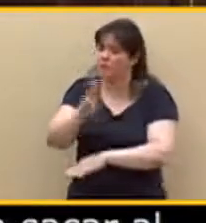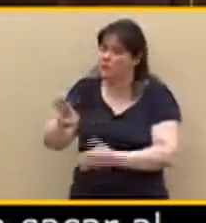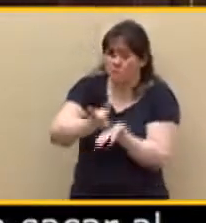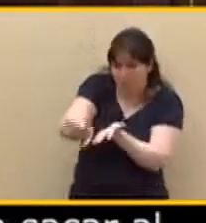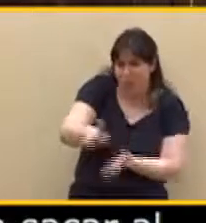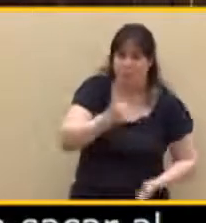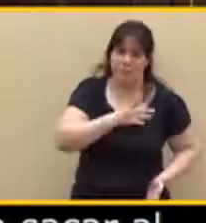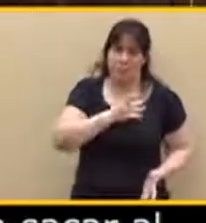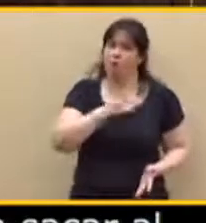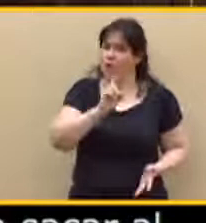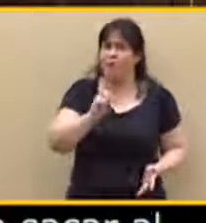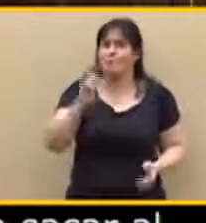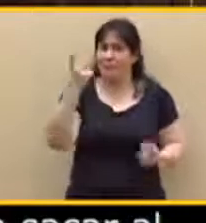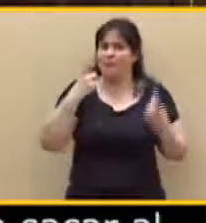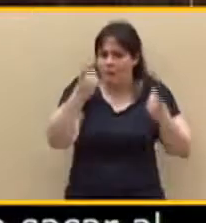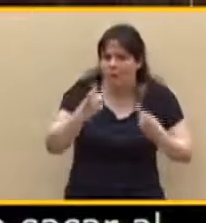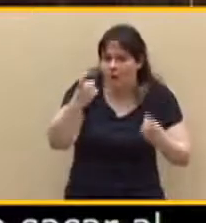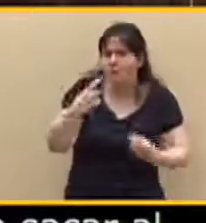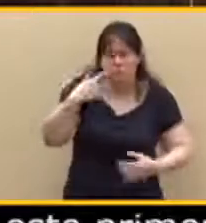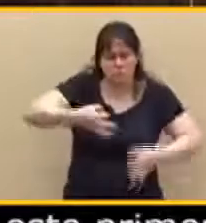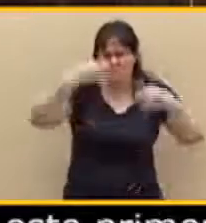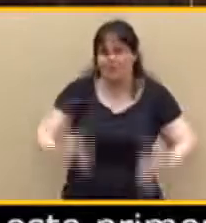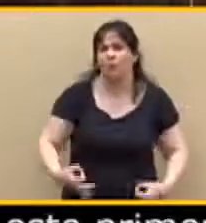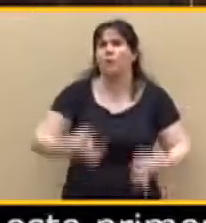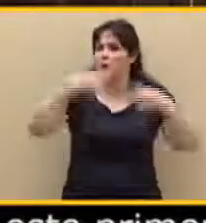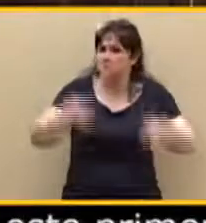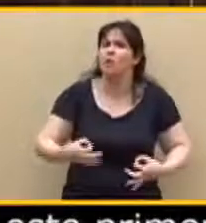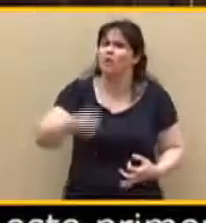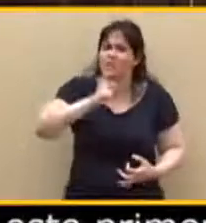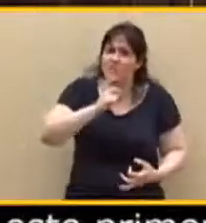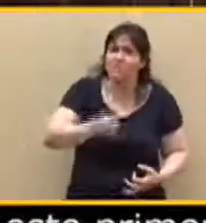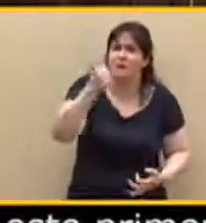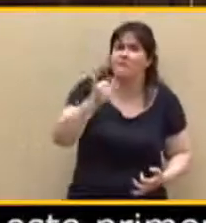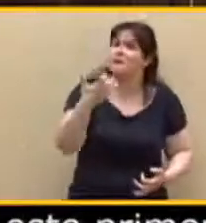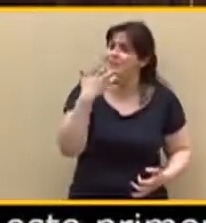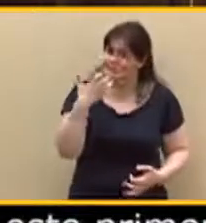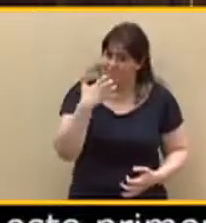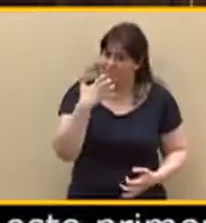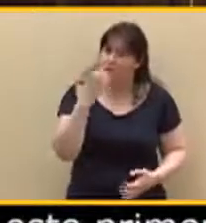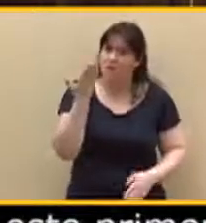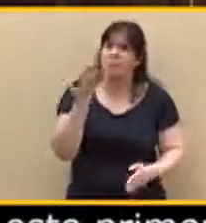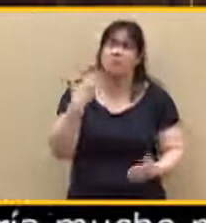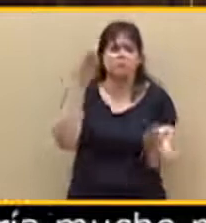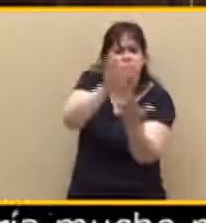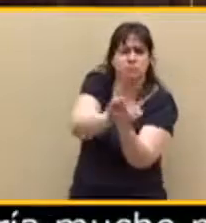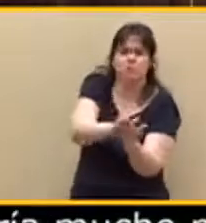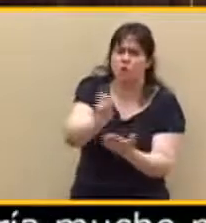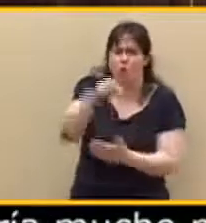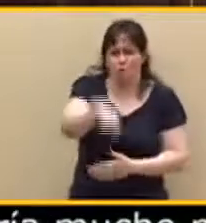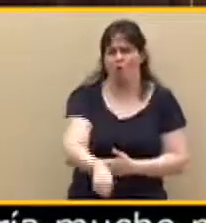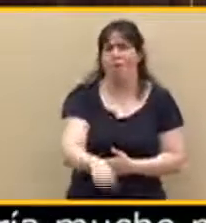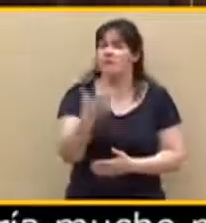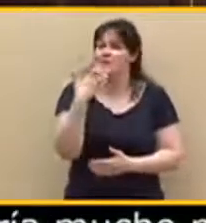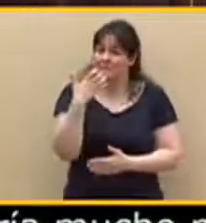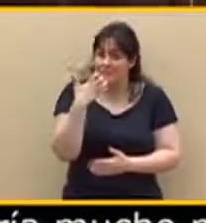intento, señorías, pero estoy segura de que sería mucho más difícil si no les hubiésemos plantado cara hoy, si no les hubiésemos